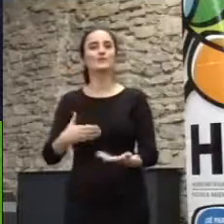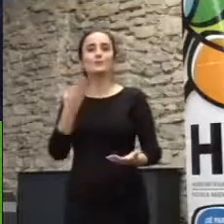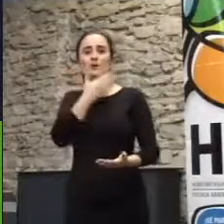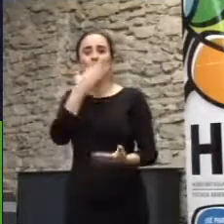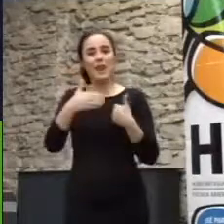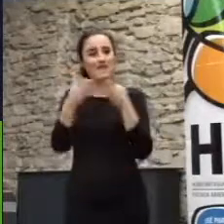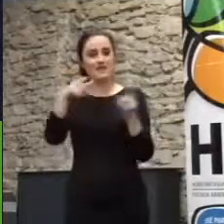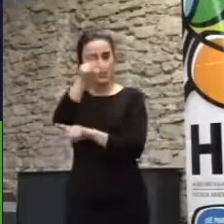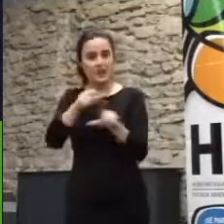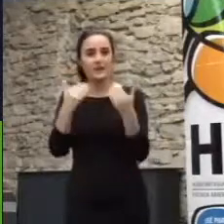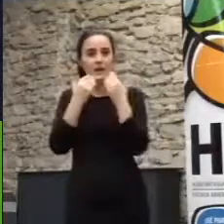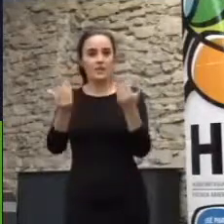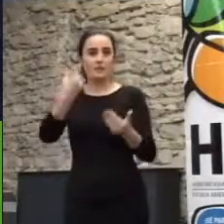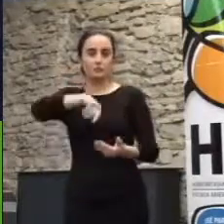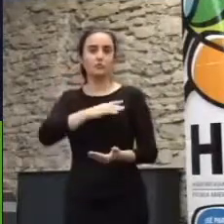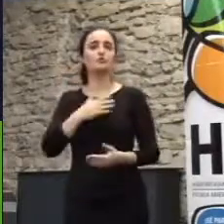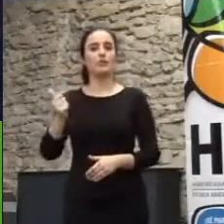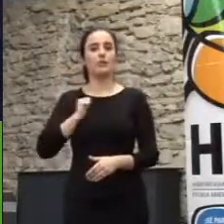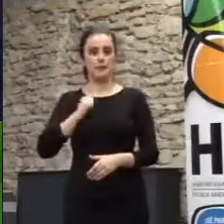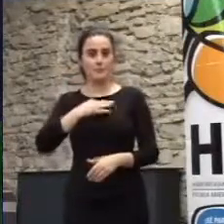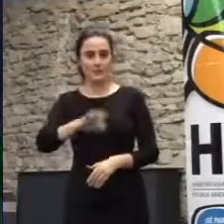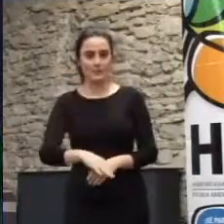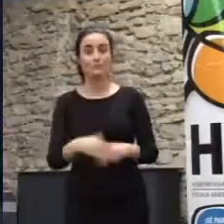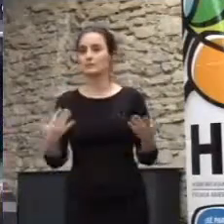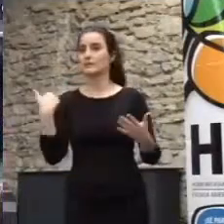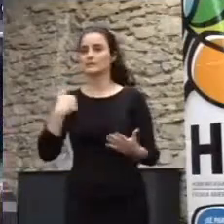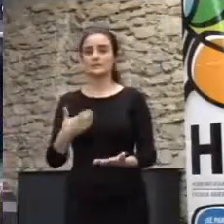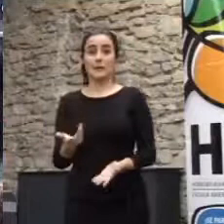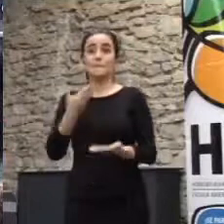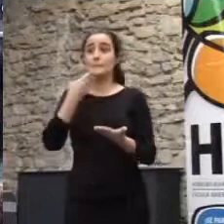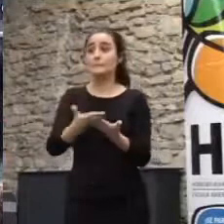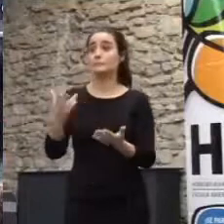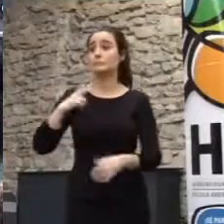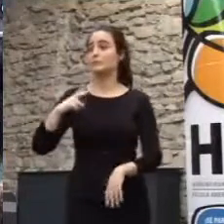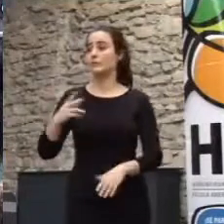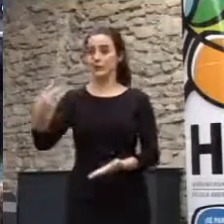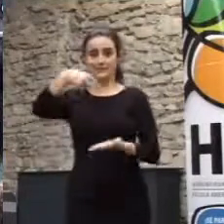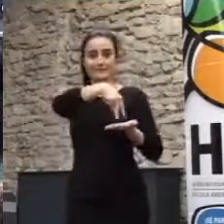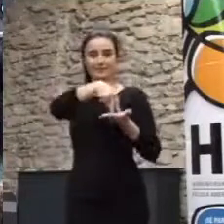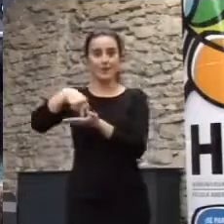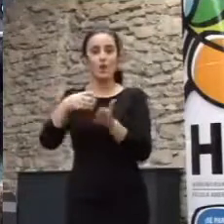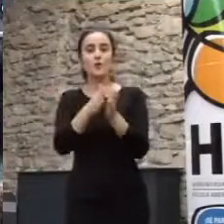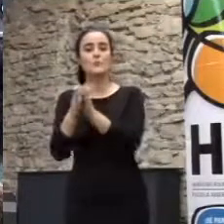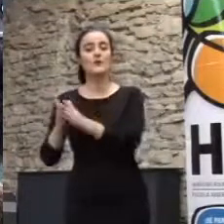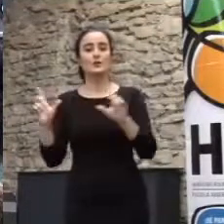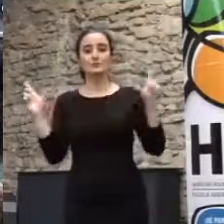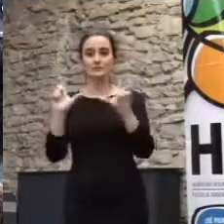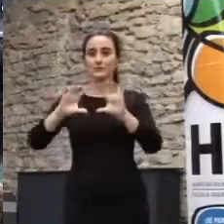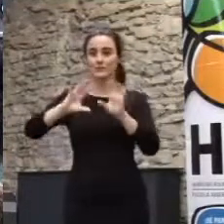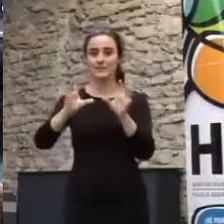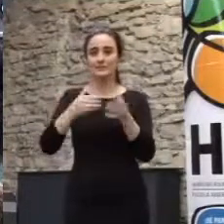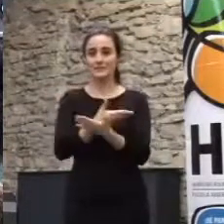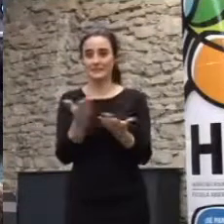de Vitoria-Gasteiz podamos hacerlo. Así que sin más dilación voy a ir solicitando la presencia de compañeros de los medios de